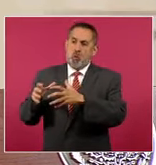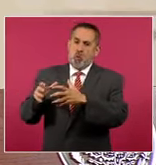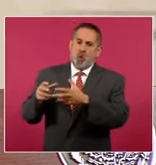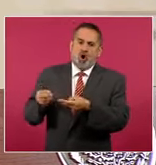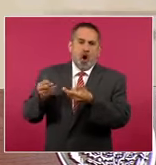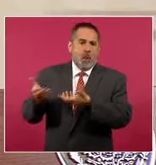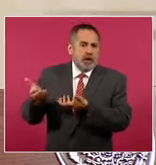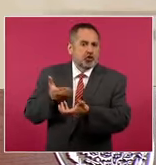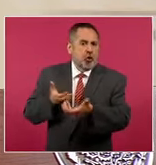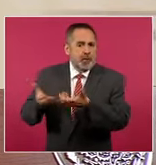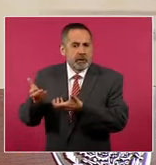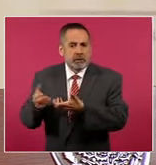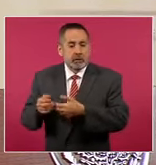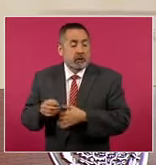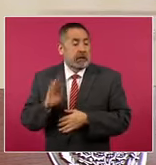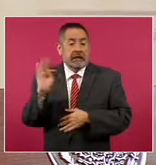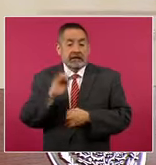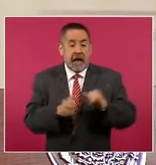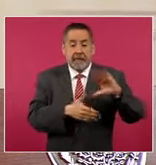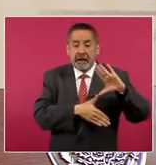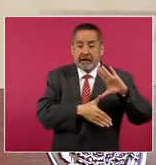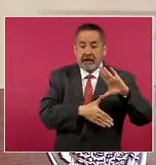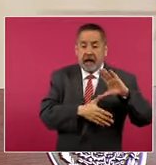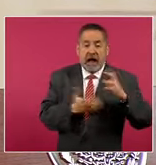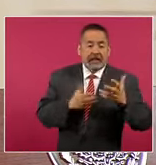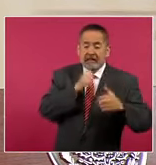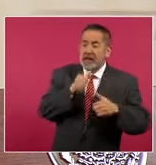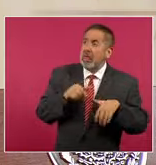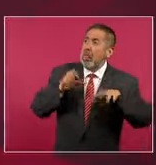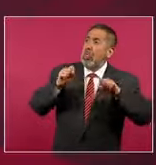Y si no hacemos nada,